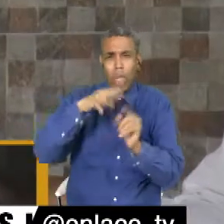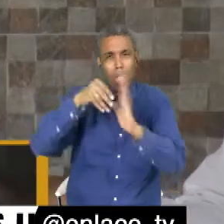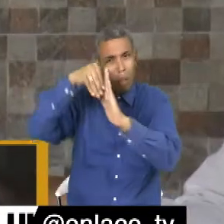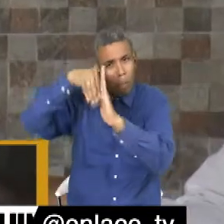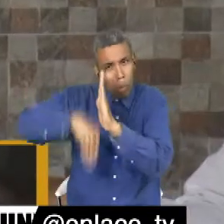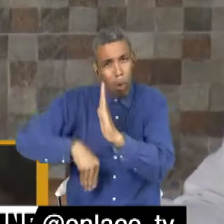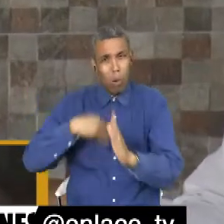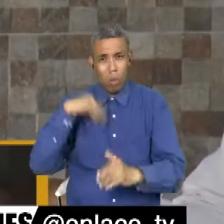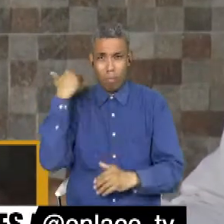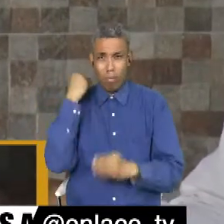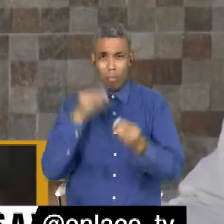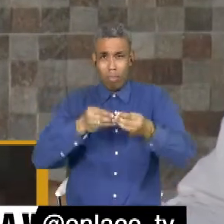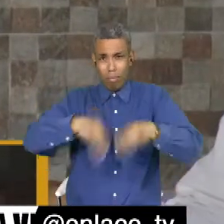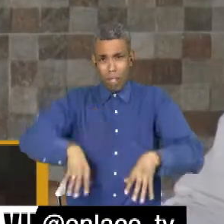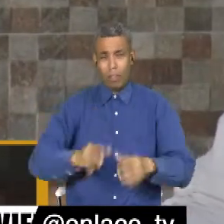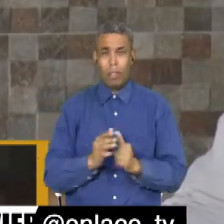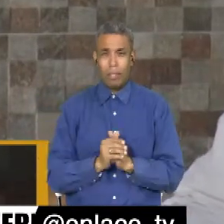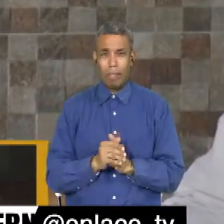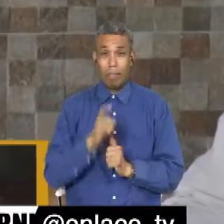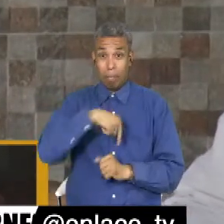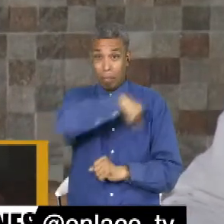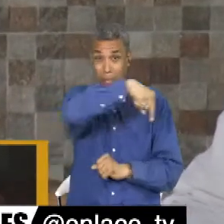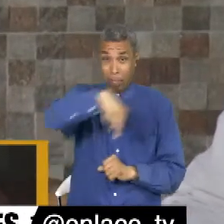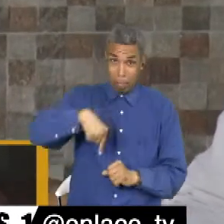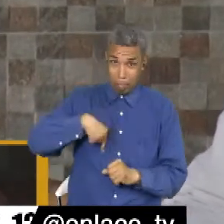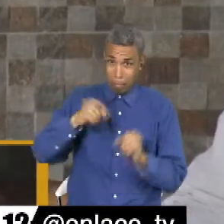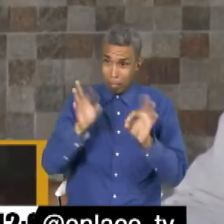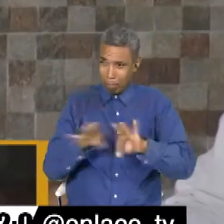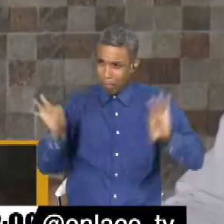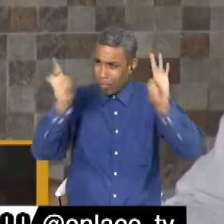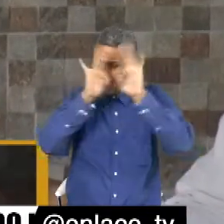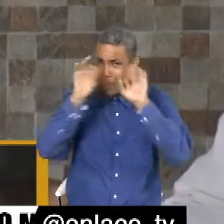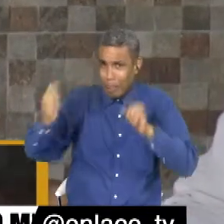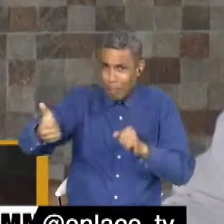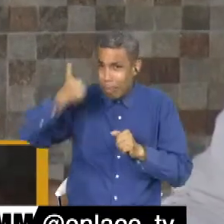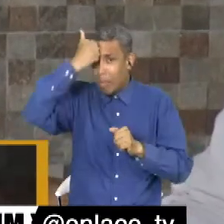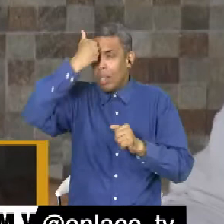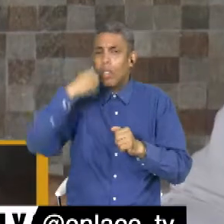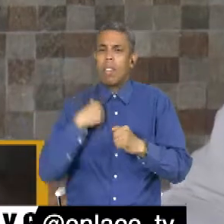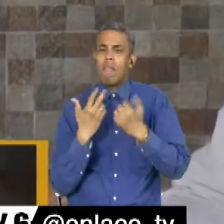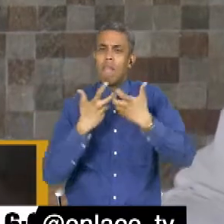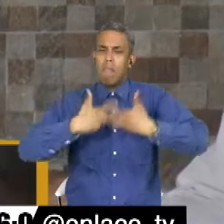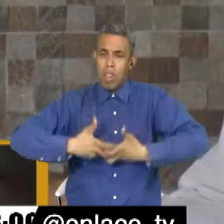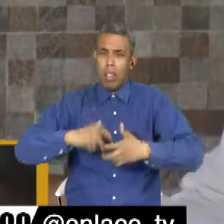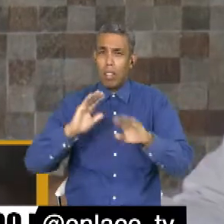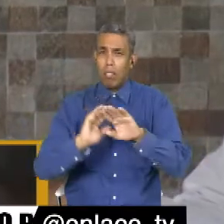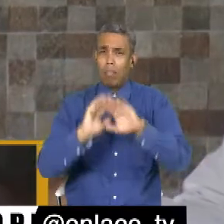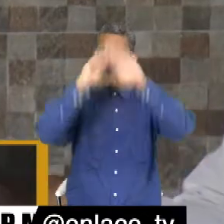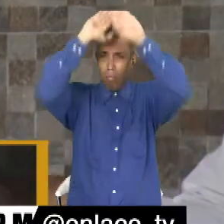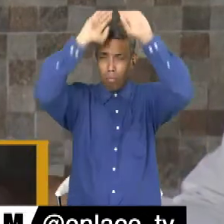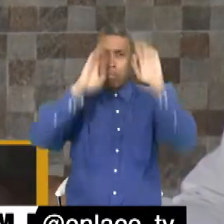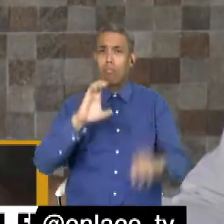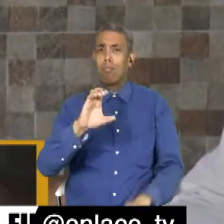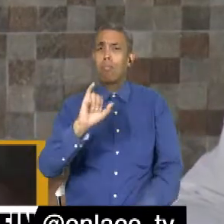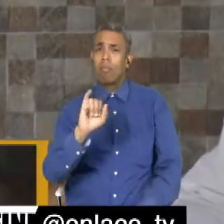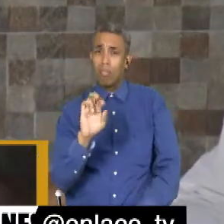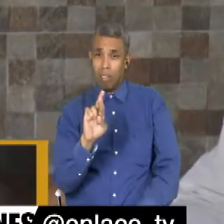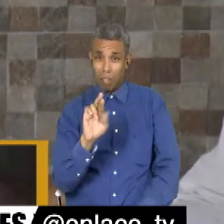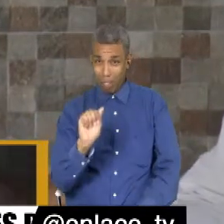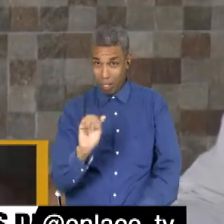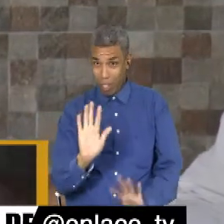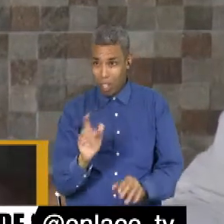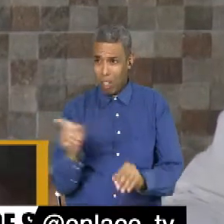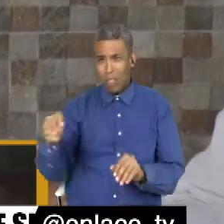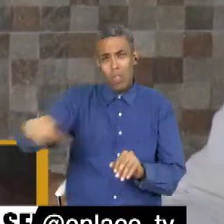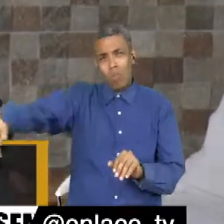que tiene Santander y el país es más por solucionarle al país tanto problema que tiene, que ya sabemos que la situación de hoy en día